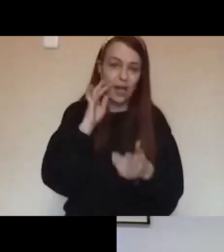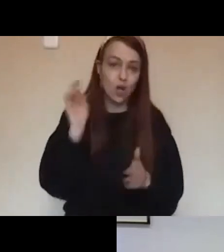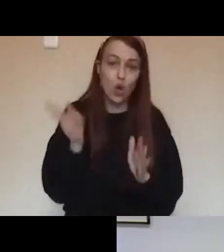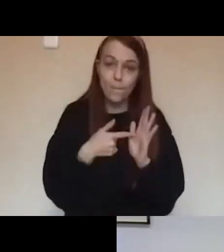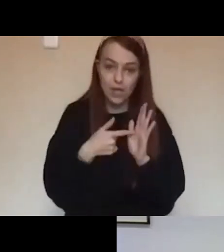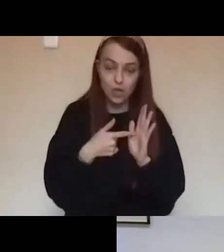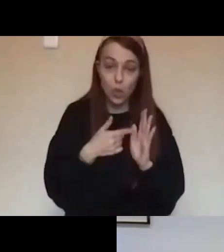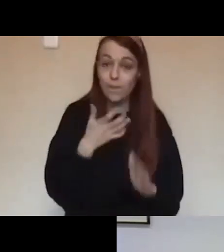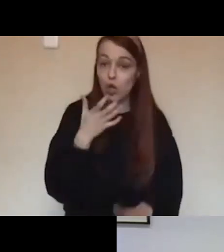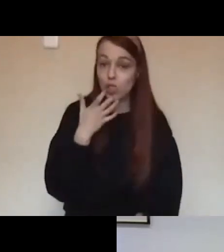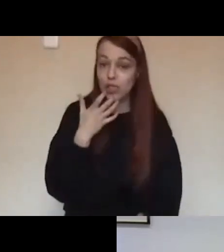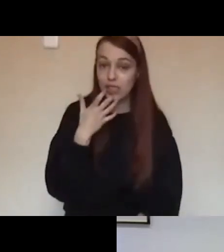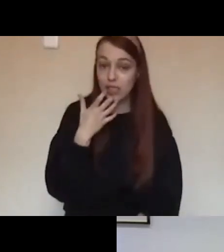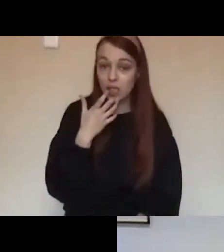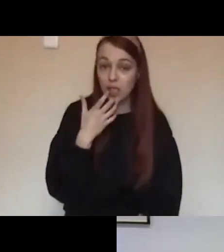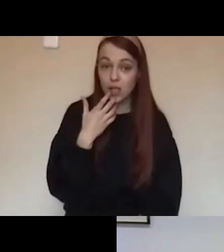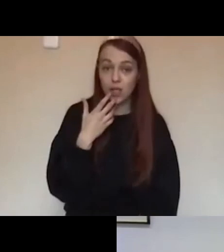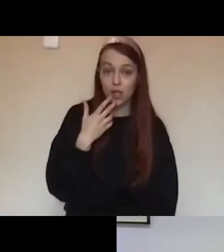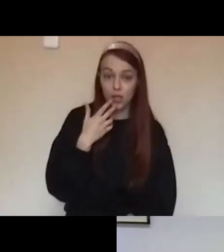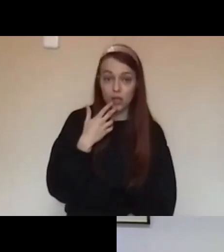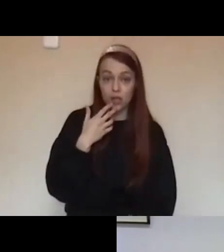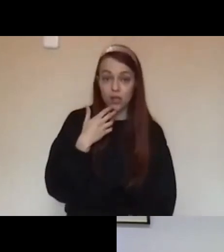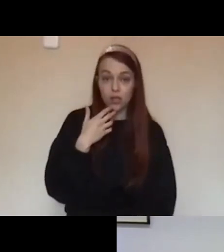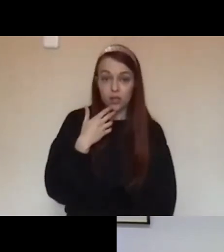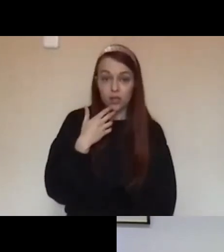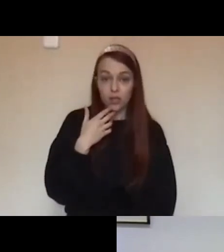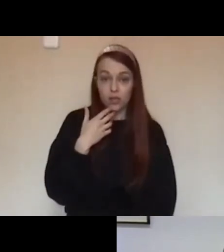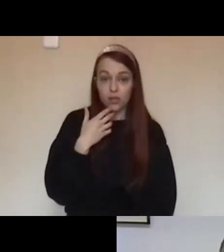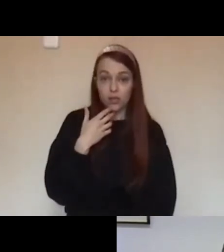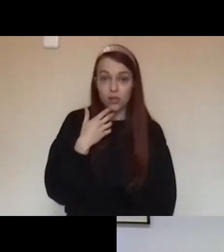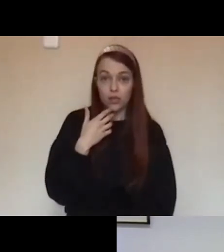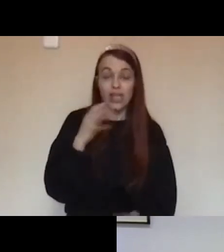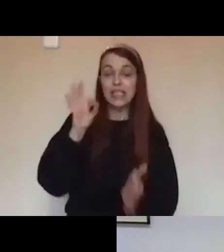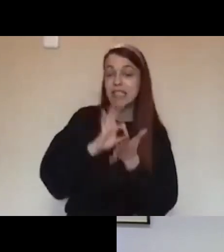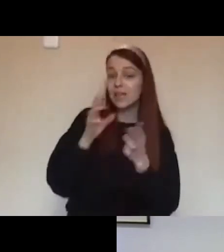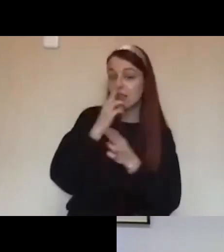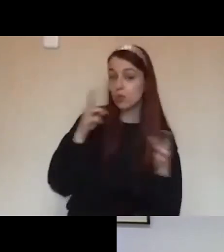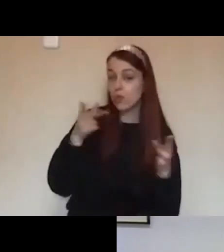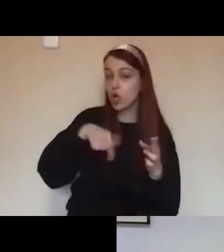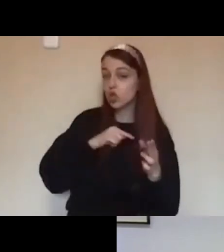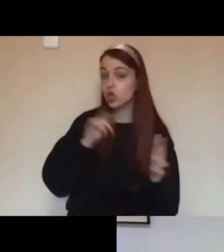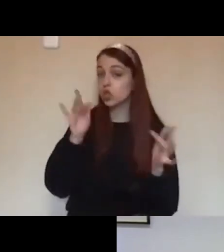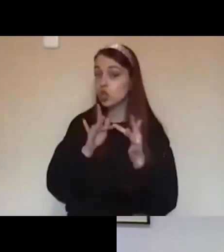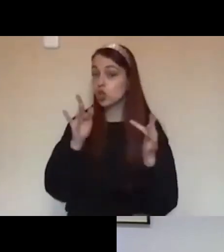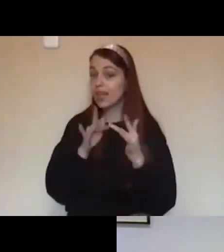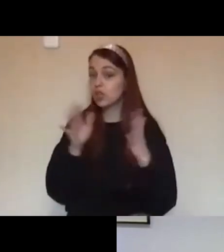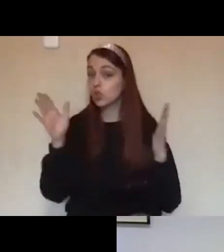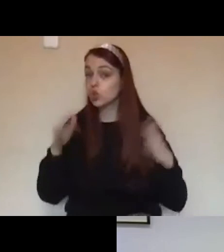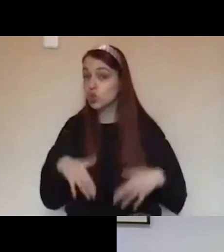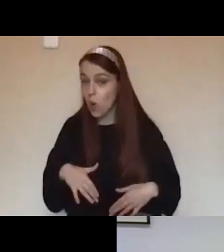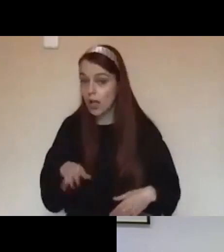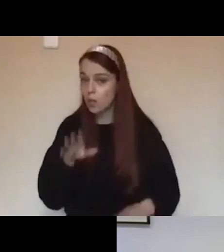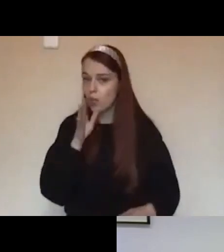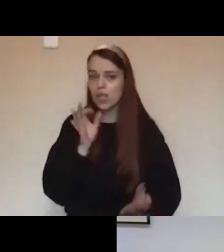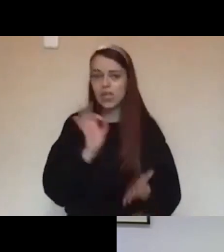no hubiésemos llegado a hacer esta conexión con servicios públicos que en principio estén